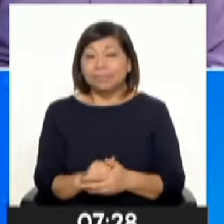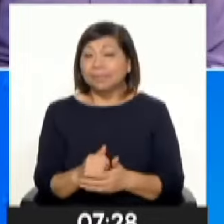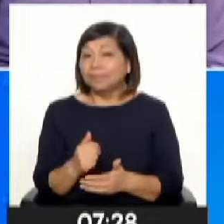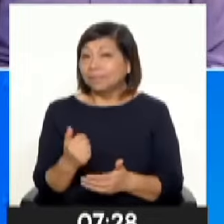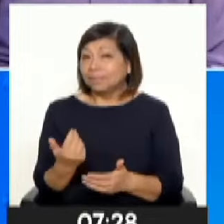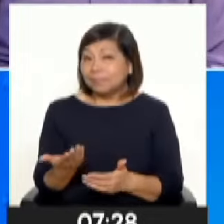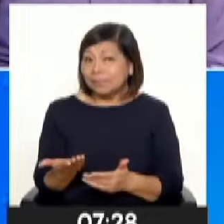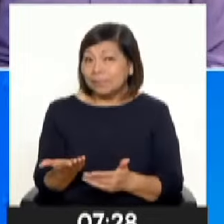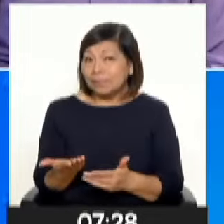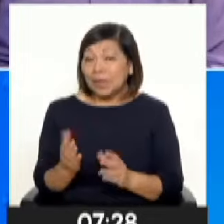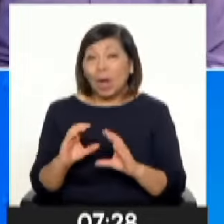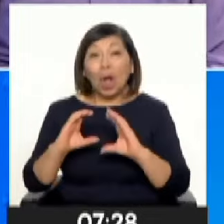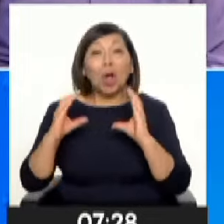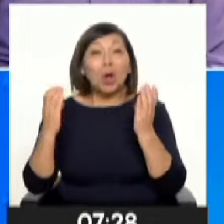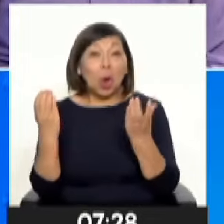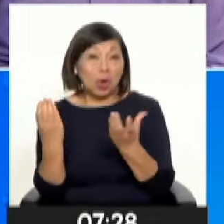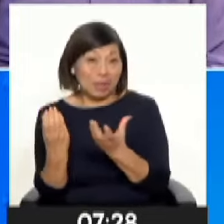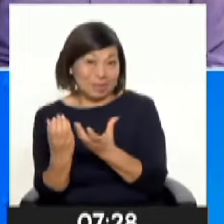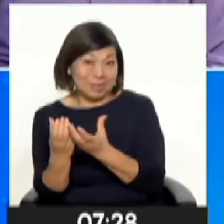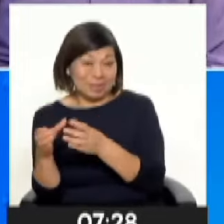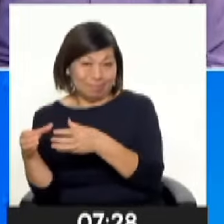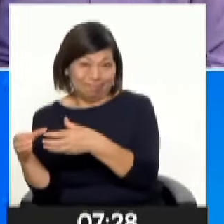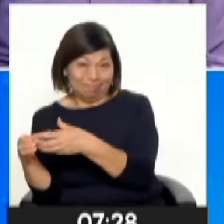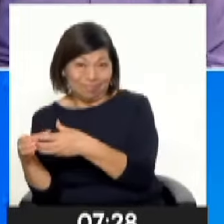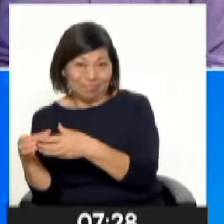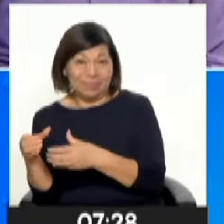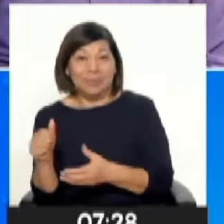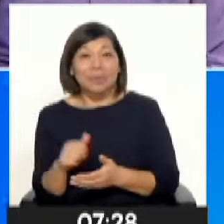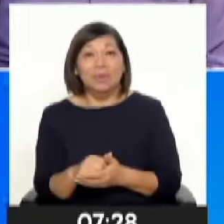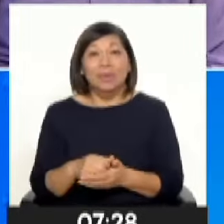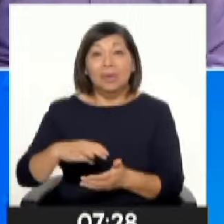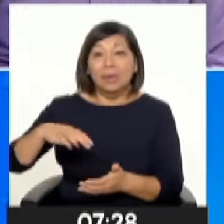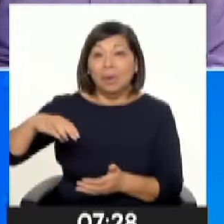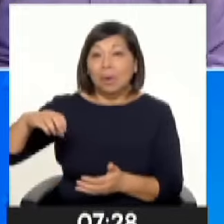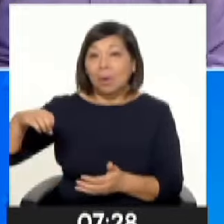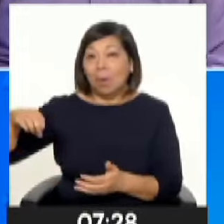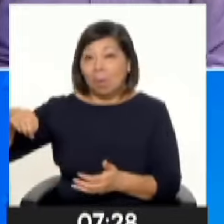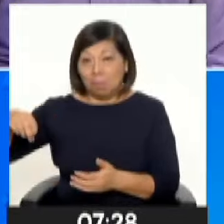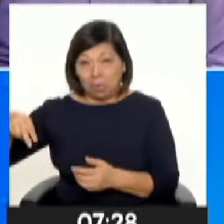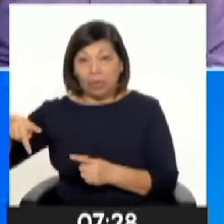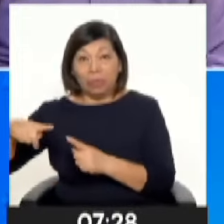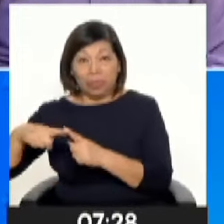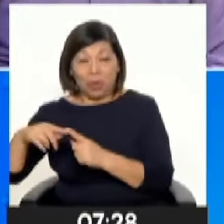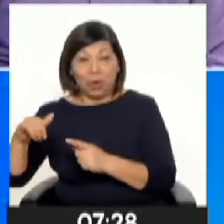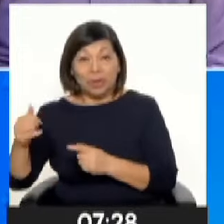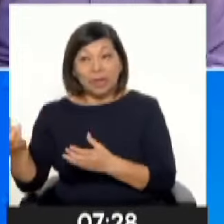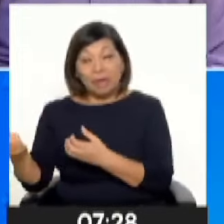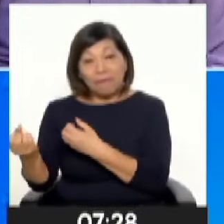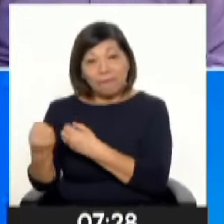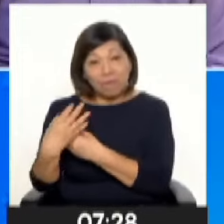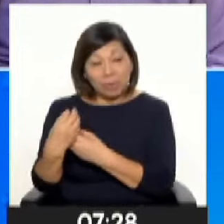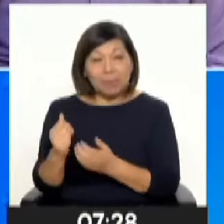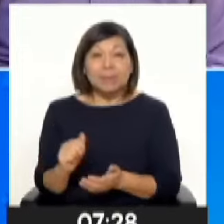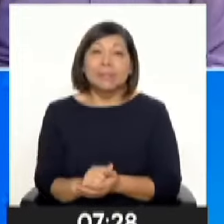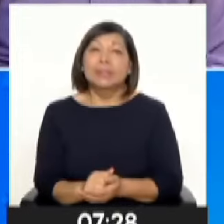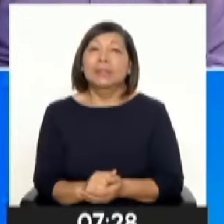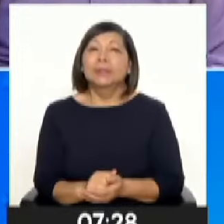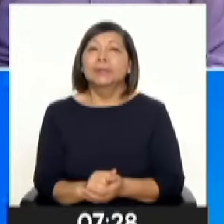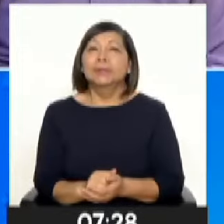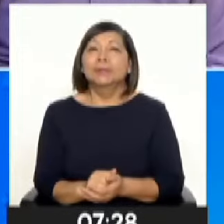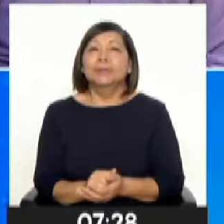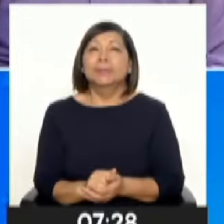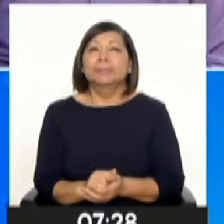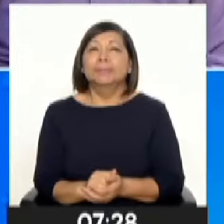Hay desde el Congreso de la República, el congresista Jorge Montoya ha solicitado información sobre